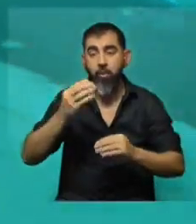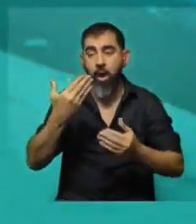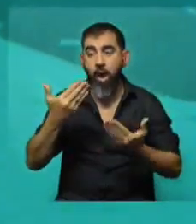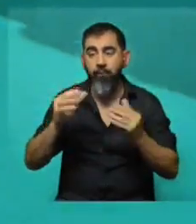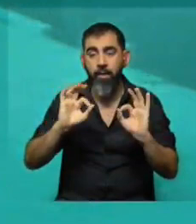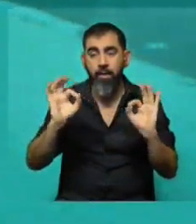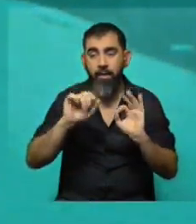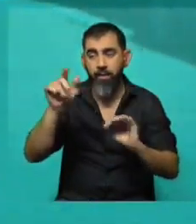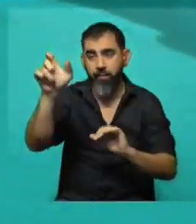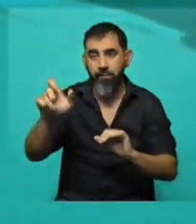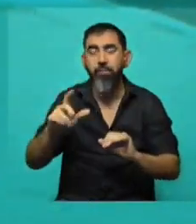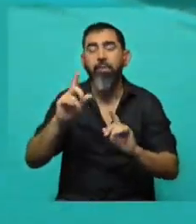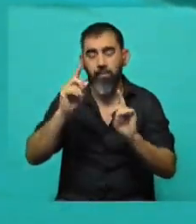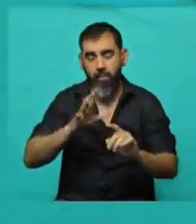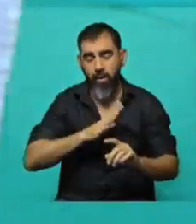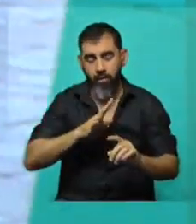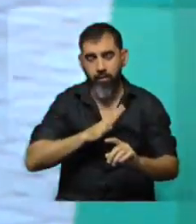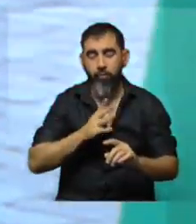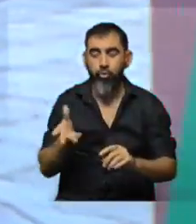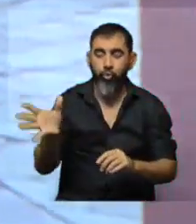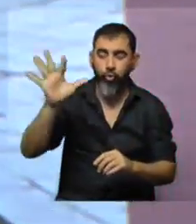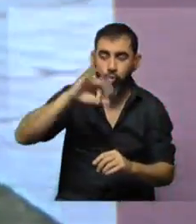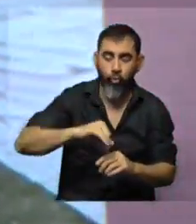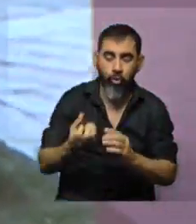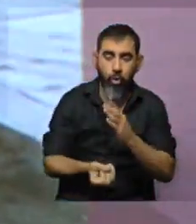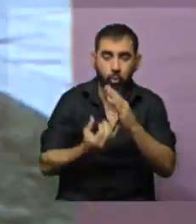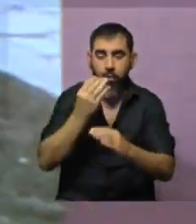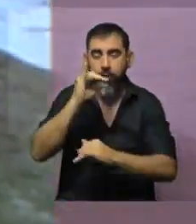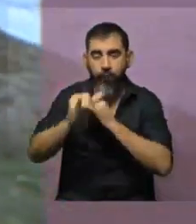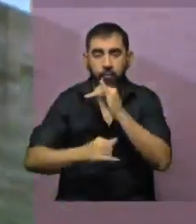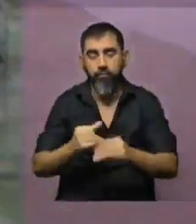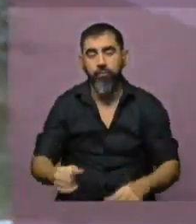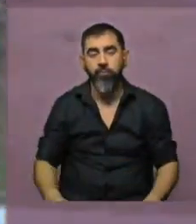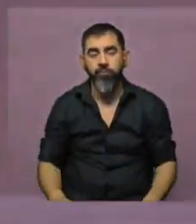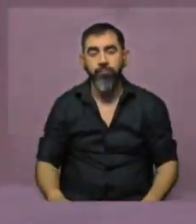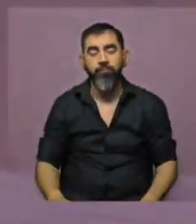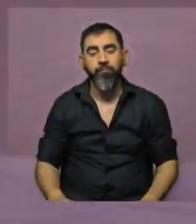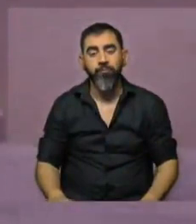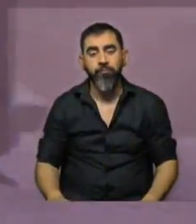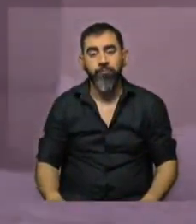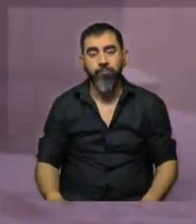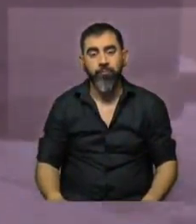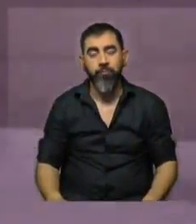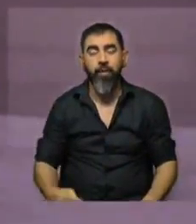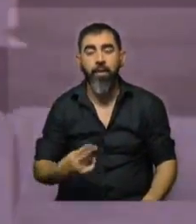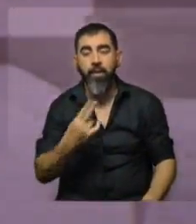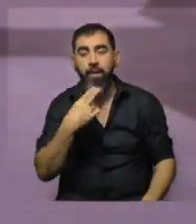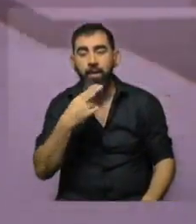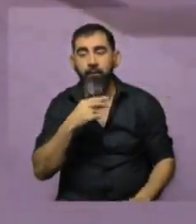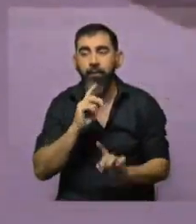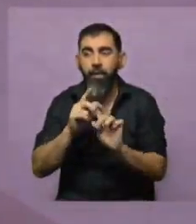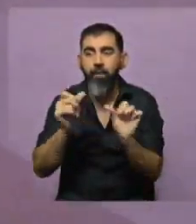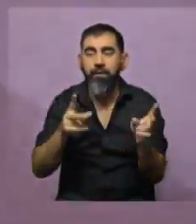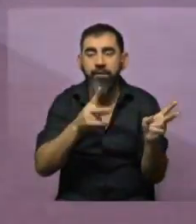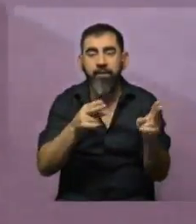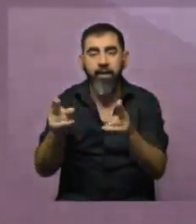también, ya que también. Porque todos los días, hoy hablábamos en producción. Netflix, ¿qué estás esperando? Vení,